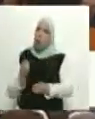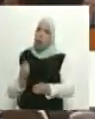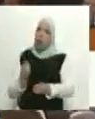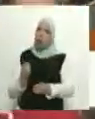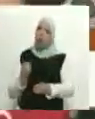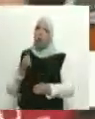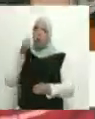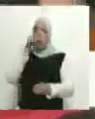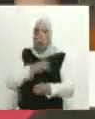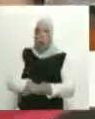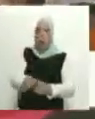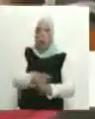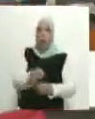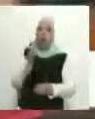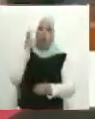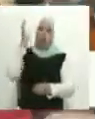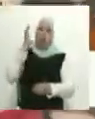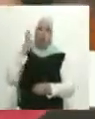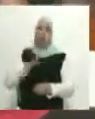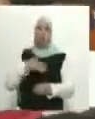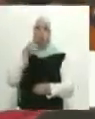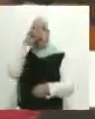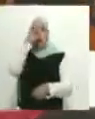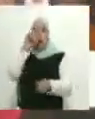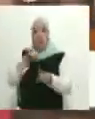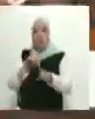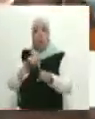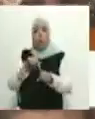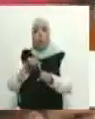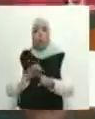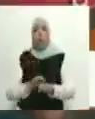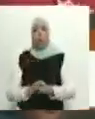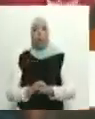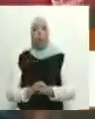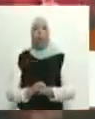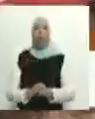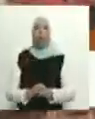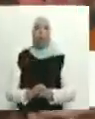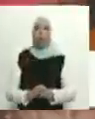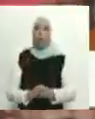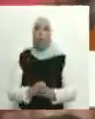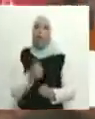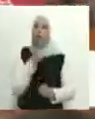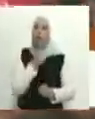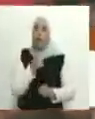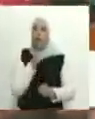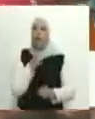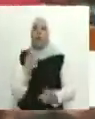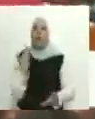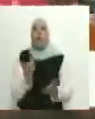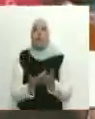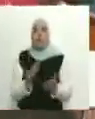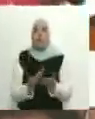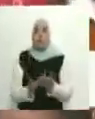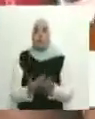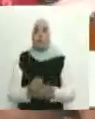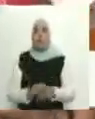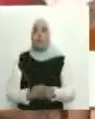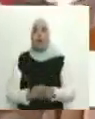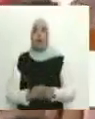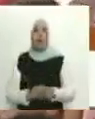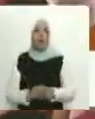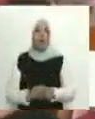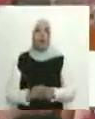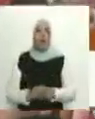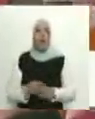ese pueblo está consciente de lo que puede lograr, porque ¿quiénes son los que pagan las consecuencias inmediatas de la